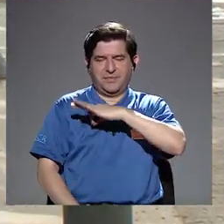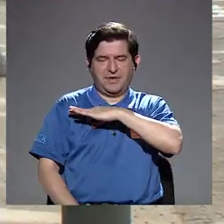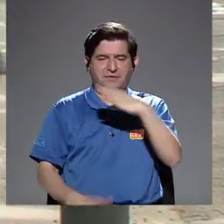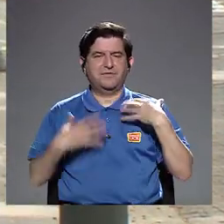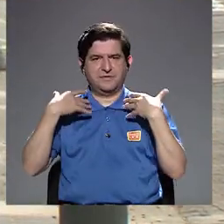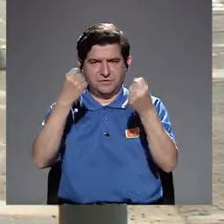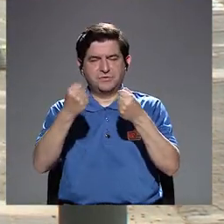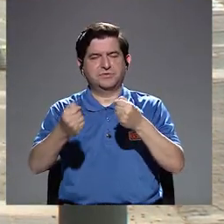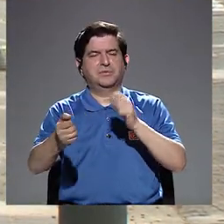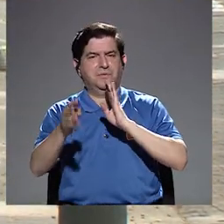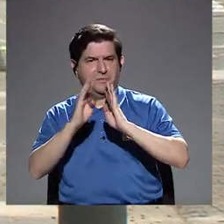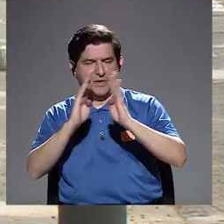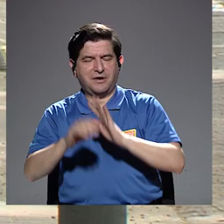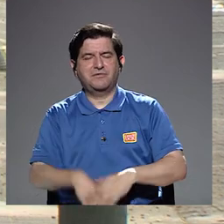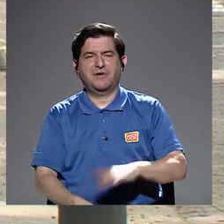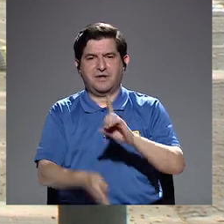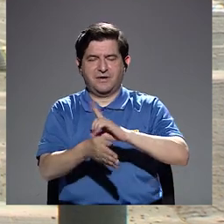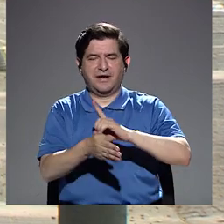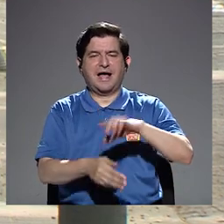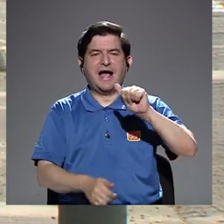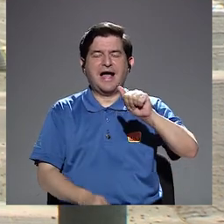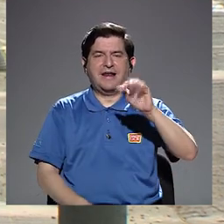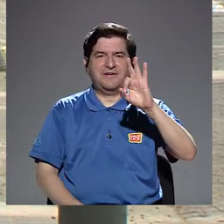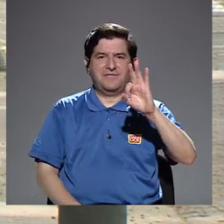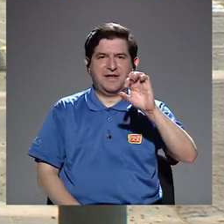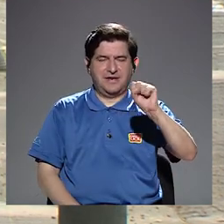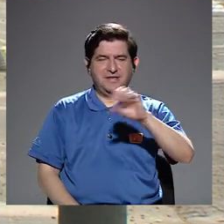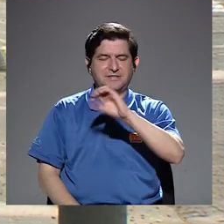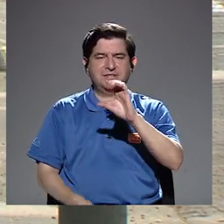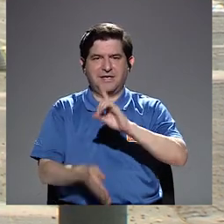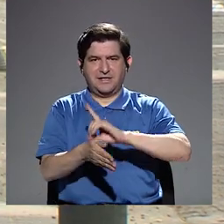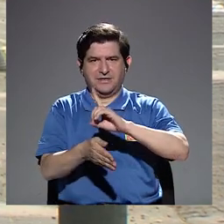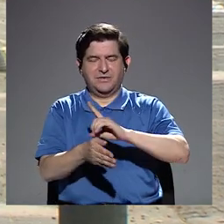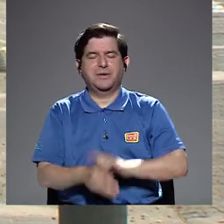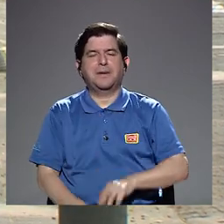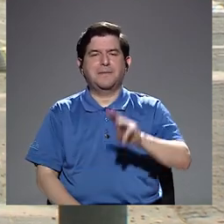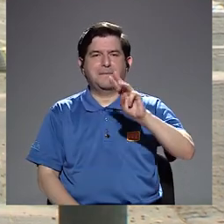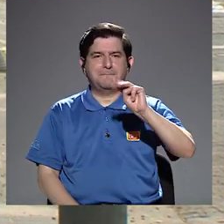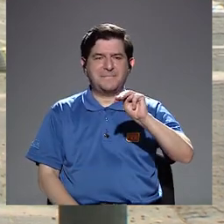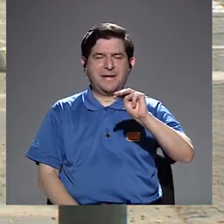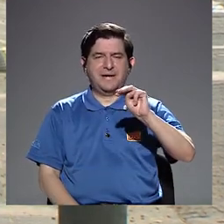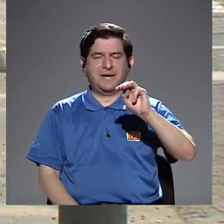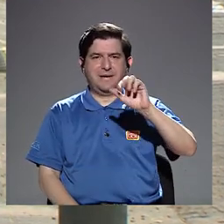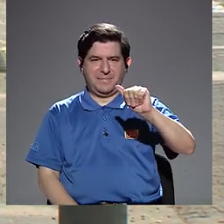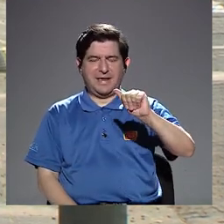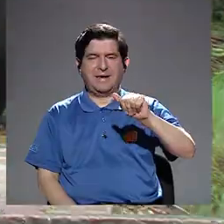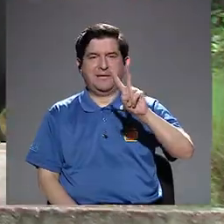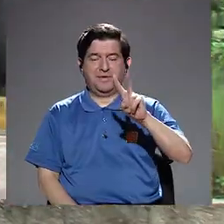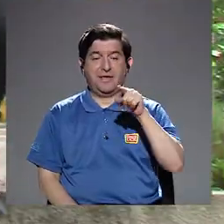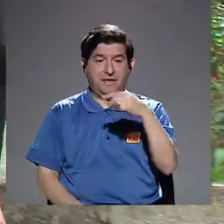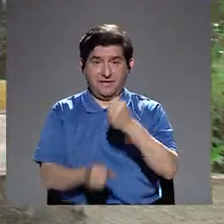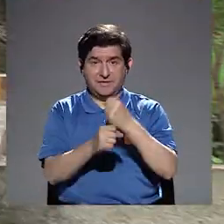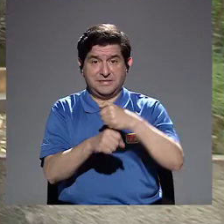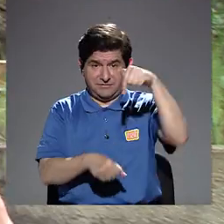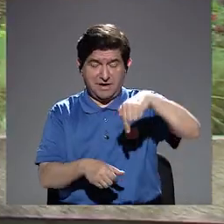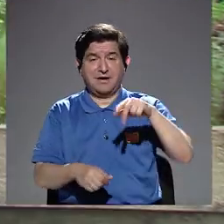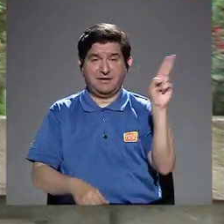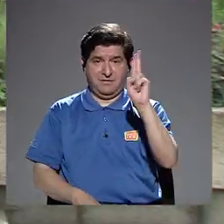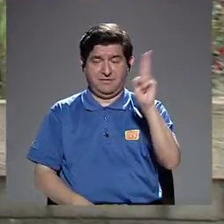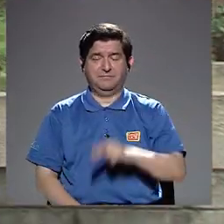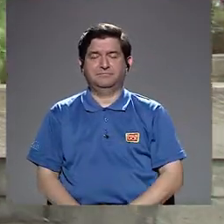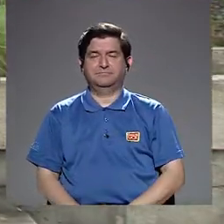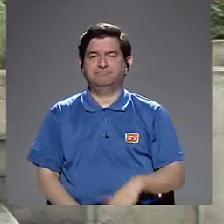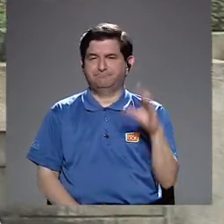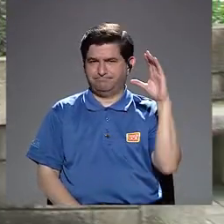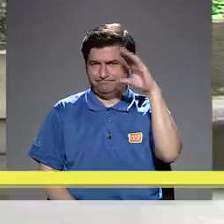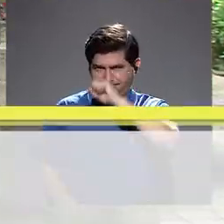Bienestar y Salud, porque vamos a conversar con la doctora Ana Felicia Solano y la doctora María Amelia Vega, y ellas trabajan en esta unidad.